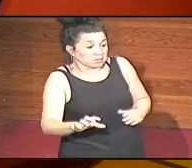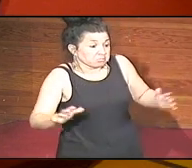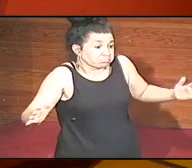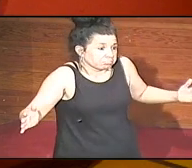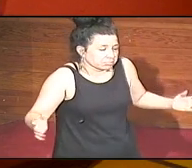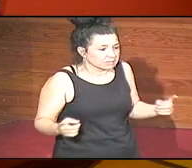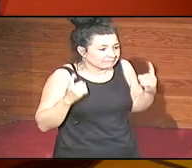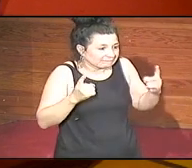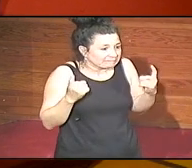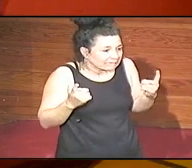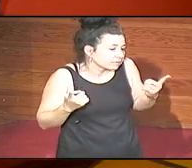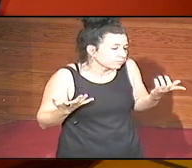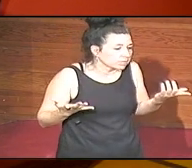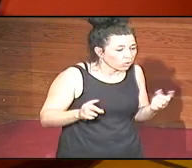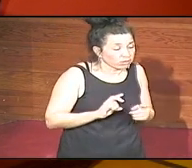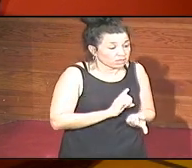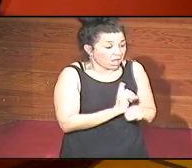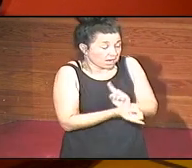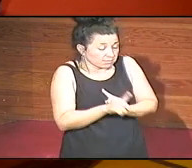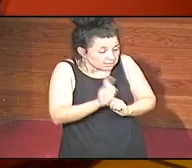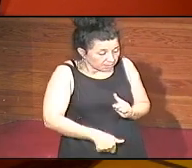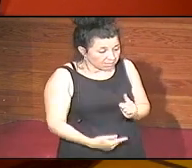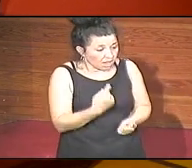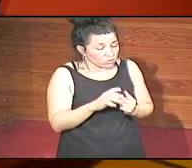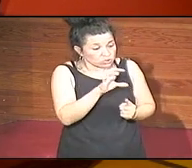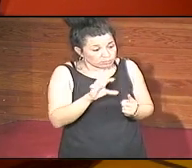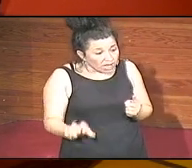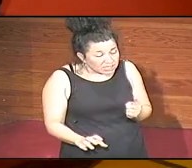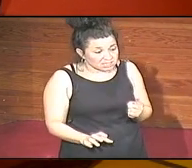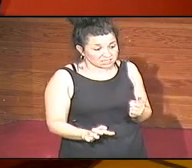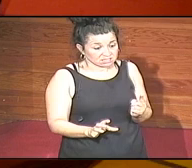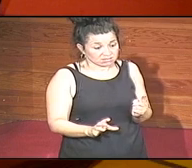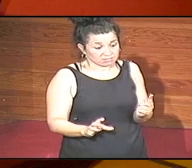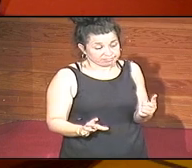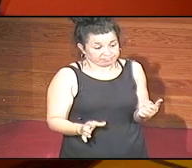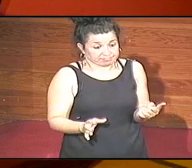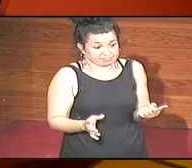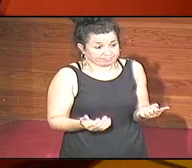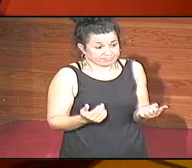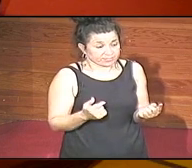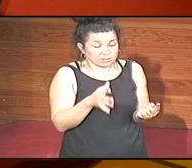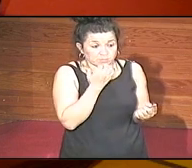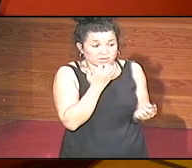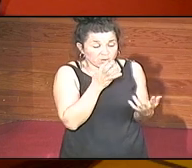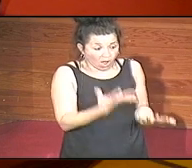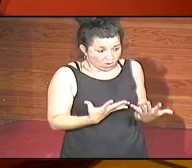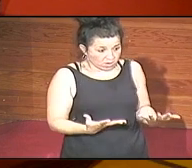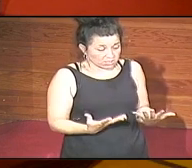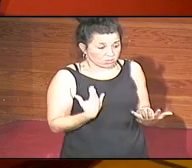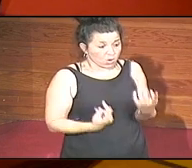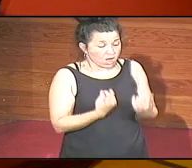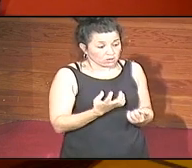al revés no es ya lo vemos ahora hay países que están muchísimo mejor que hace 30 años y otros países que